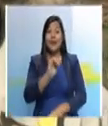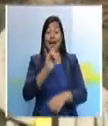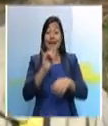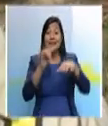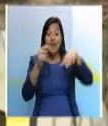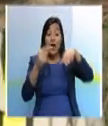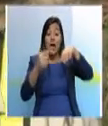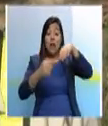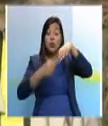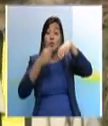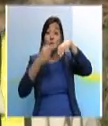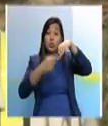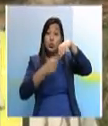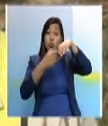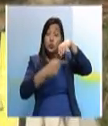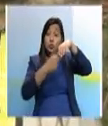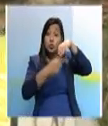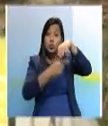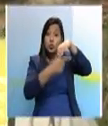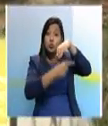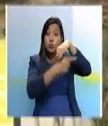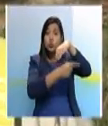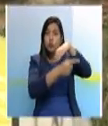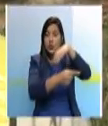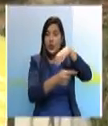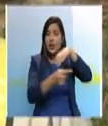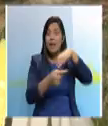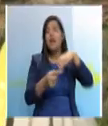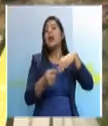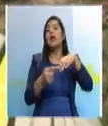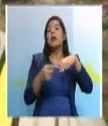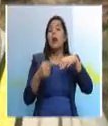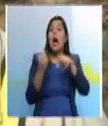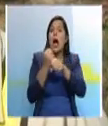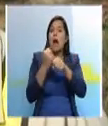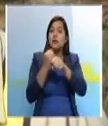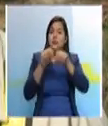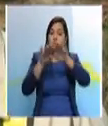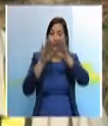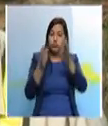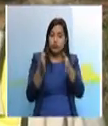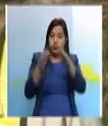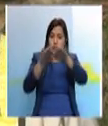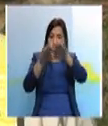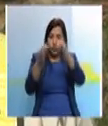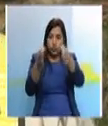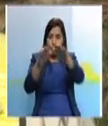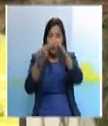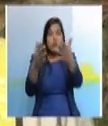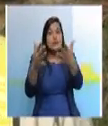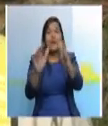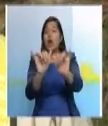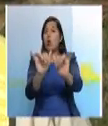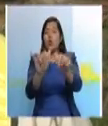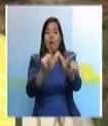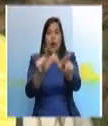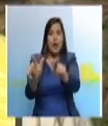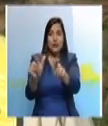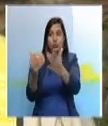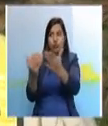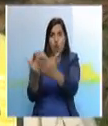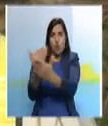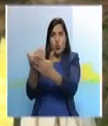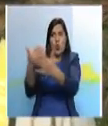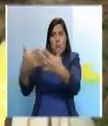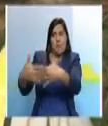tuneladora viene construyendo el túnel y a la vez lo va dejando ya terminado con unos anillos